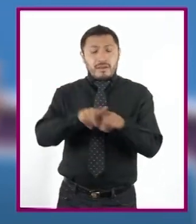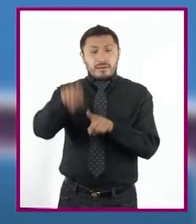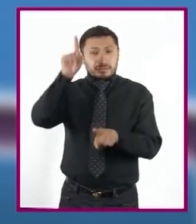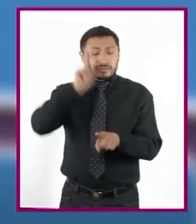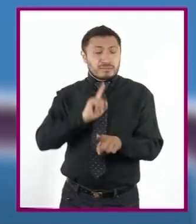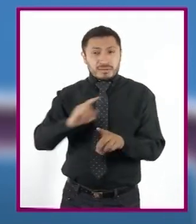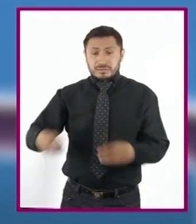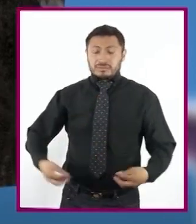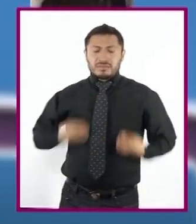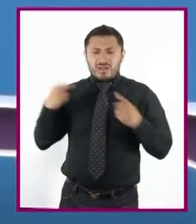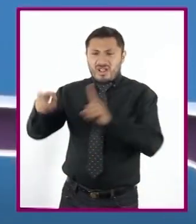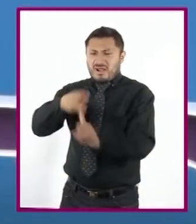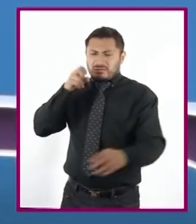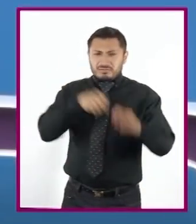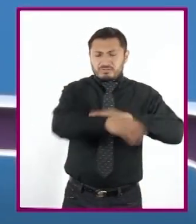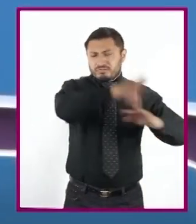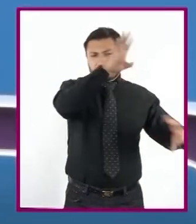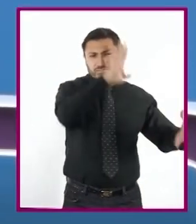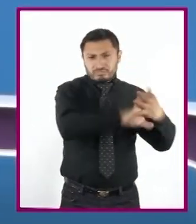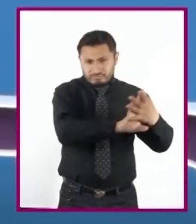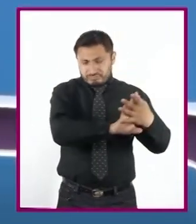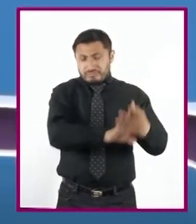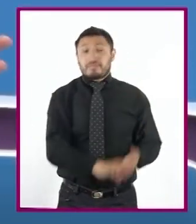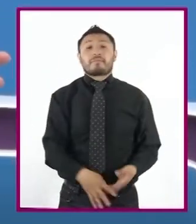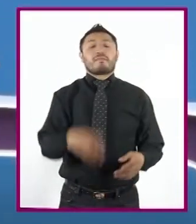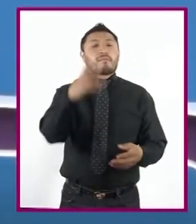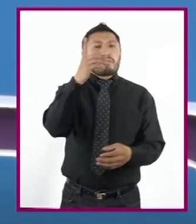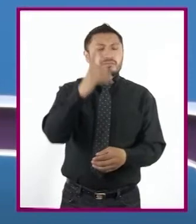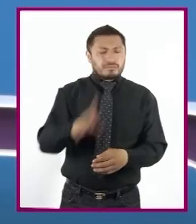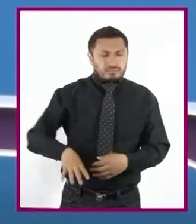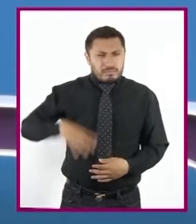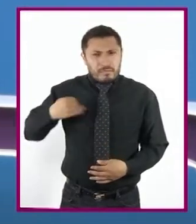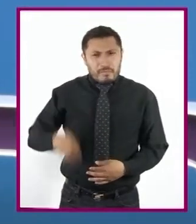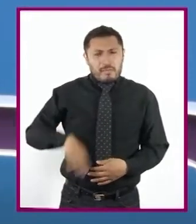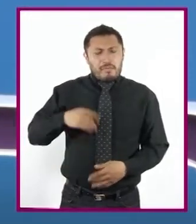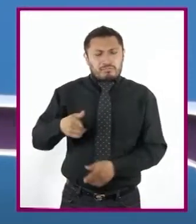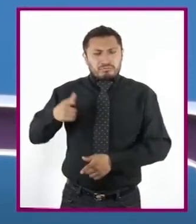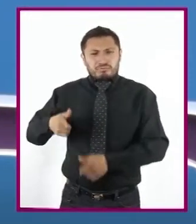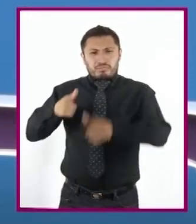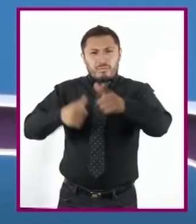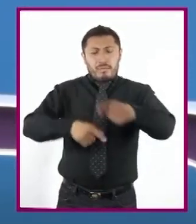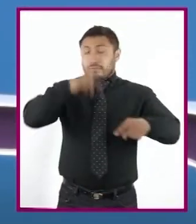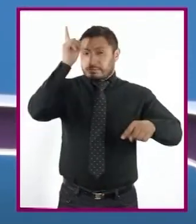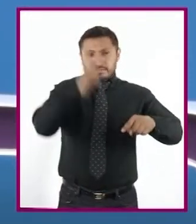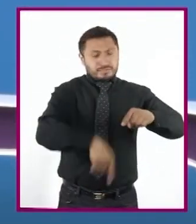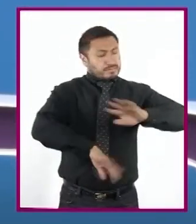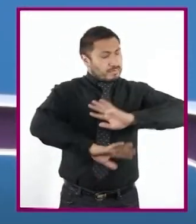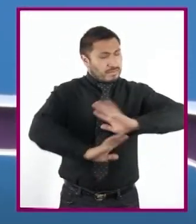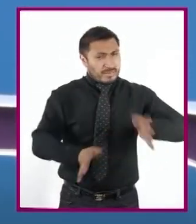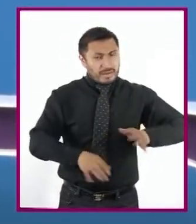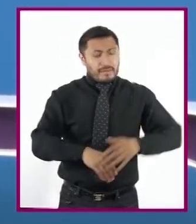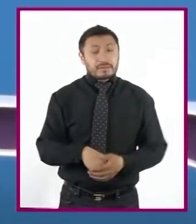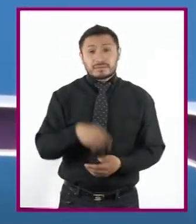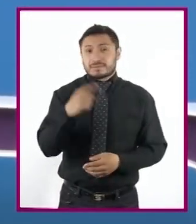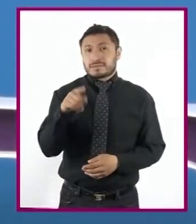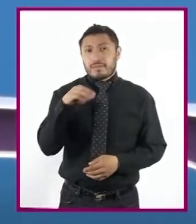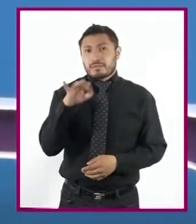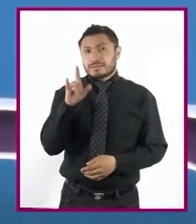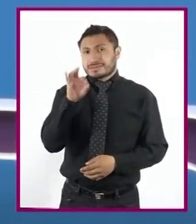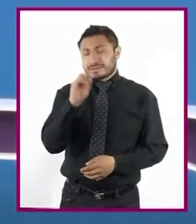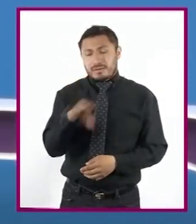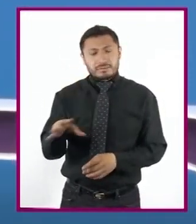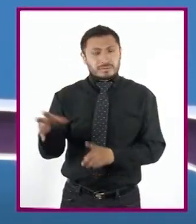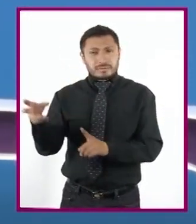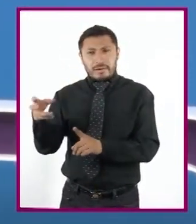hecha prisionera. Con ello, los primeros intentos de iniciar la lucha armada fueron sofocados. Una vez que Madero logró cruzar